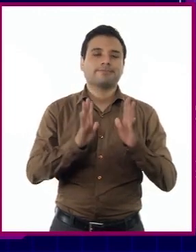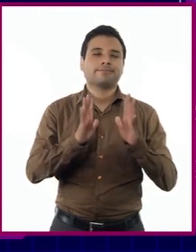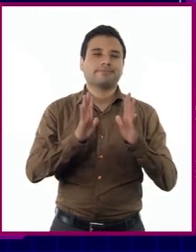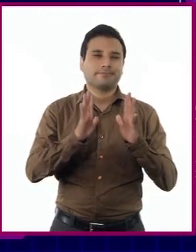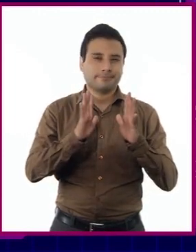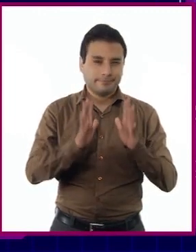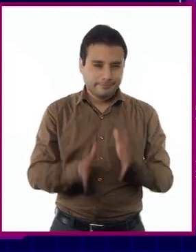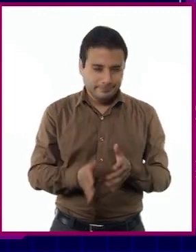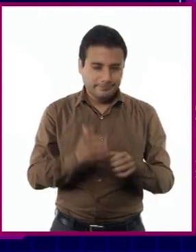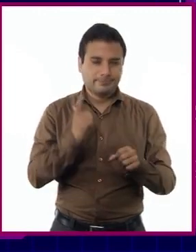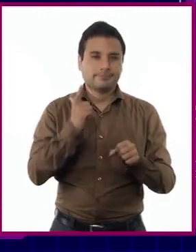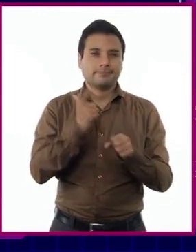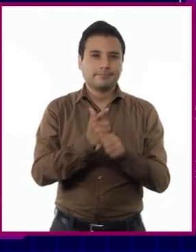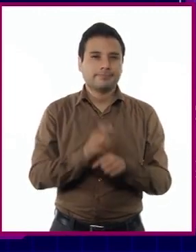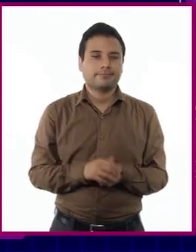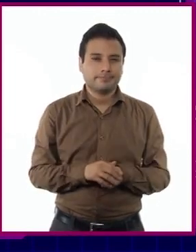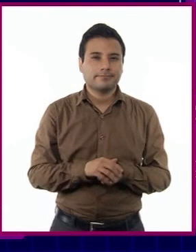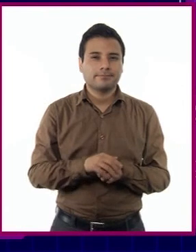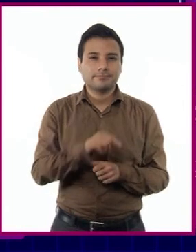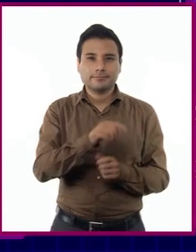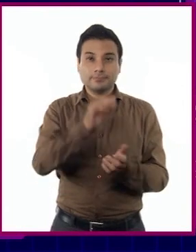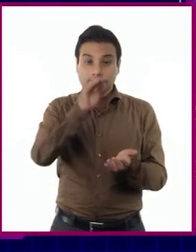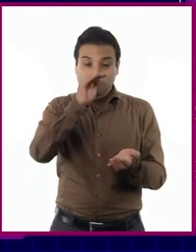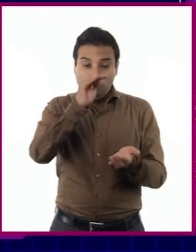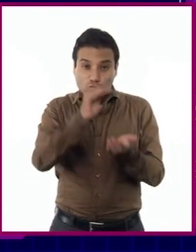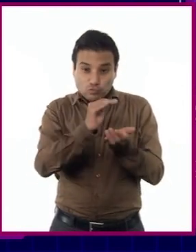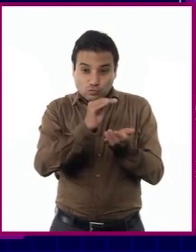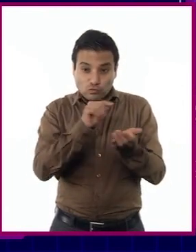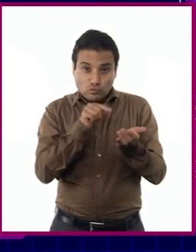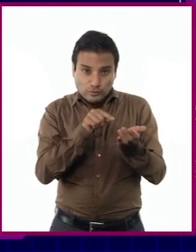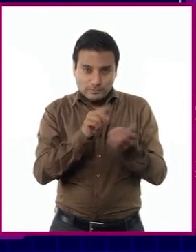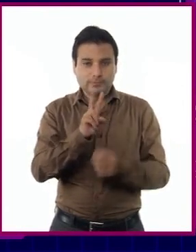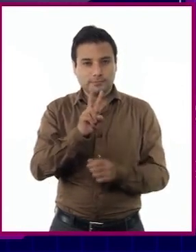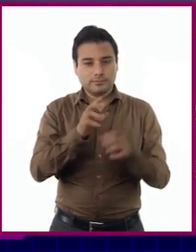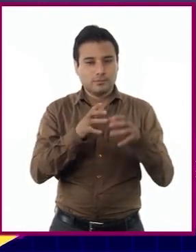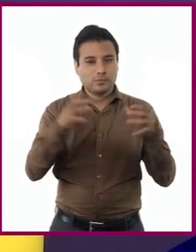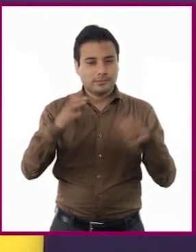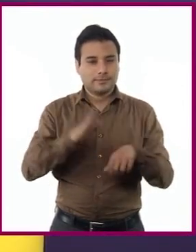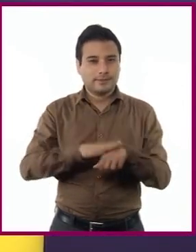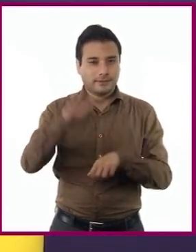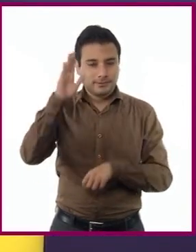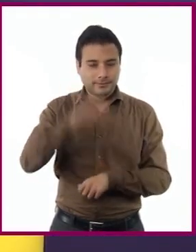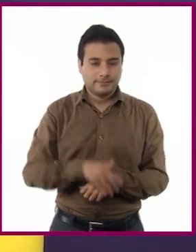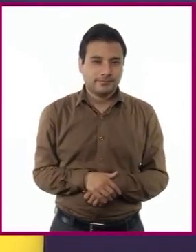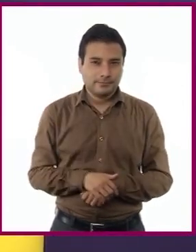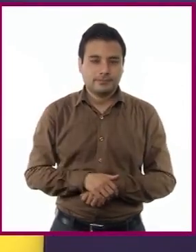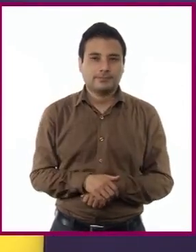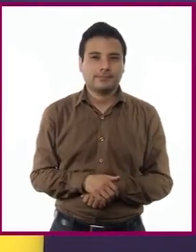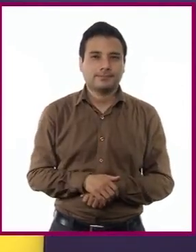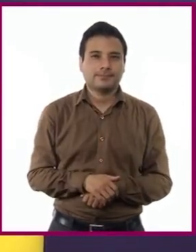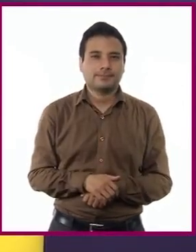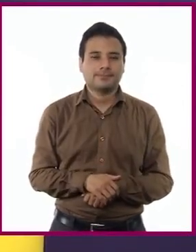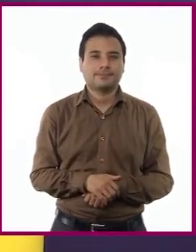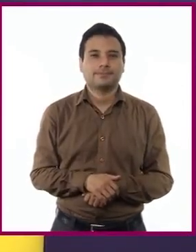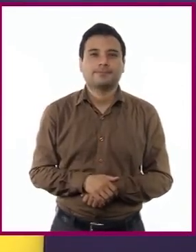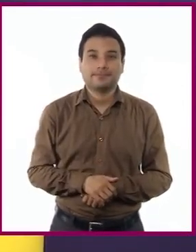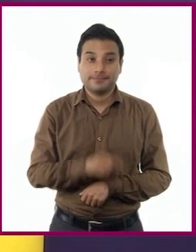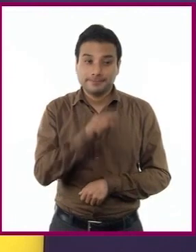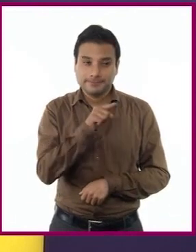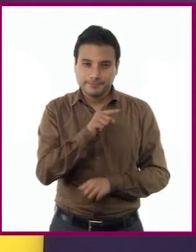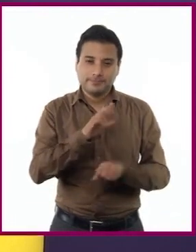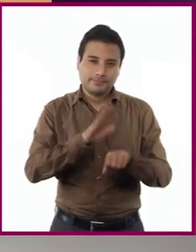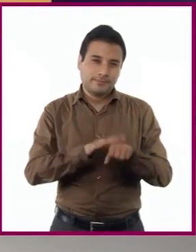el cilindro más bajo que es el de mayor volumen y por tanto el que ocupa mayor